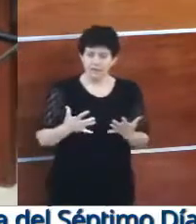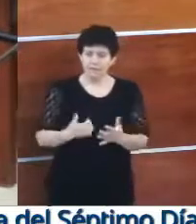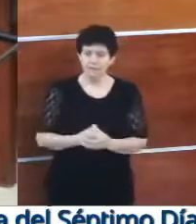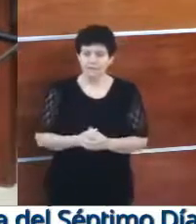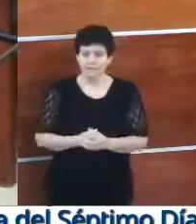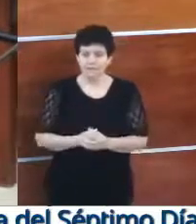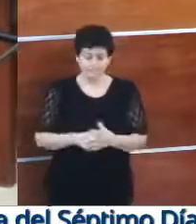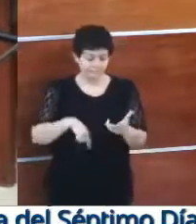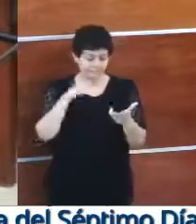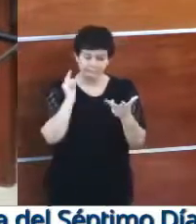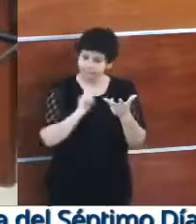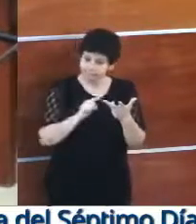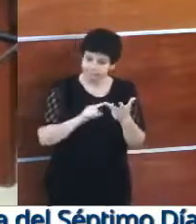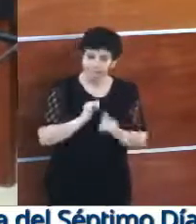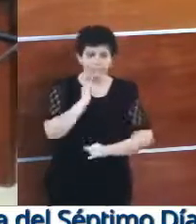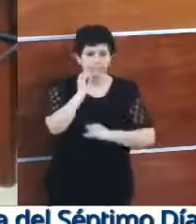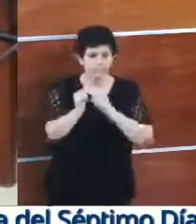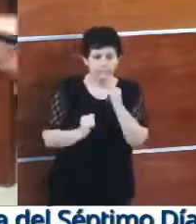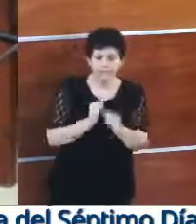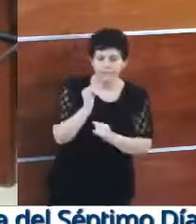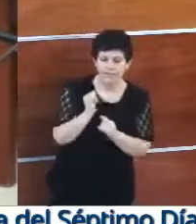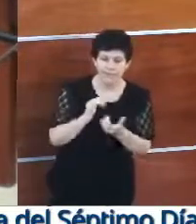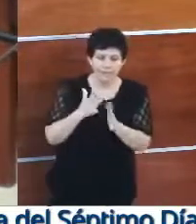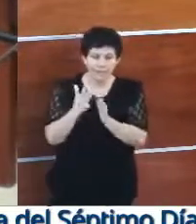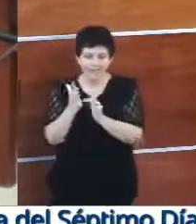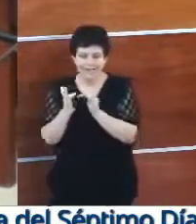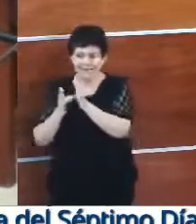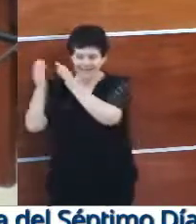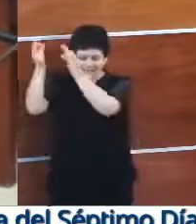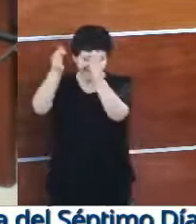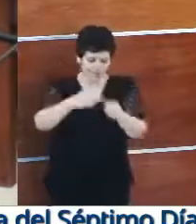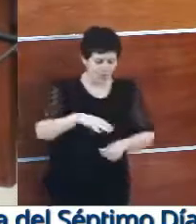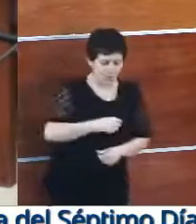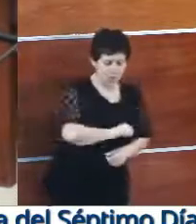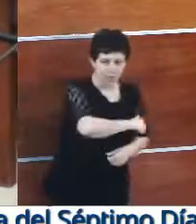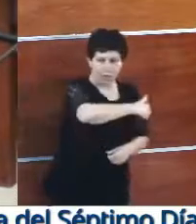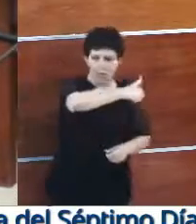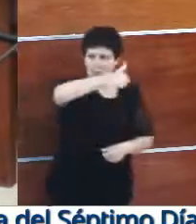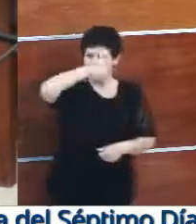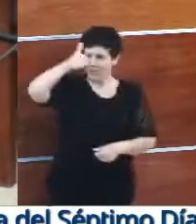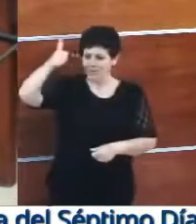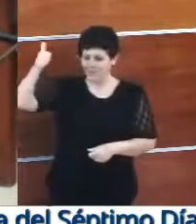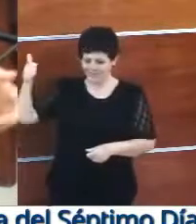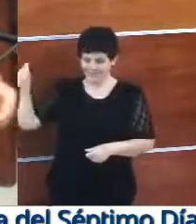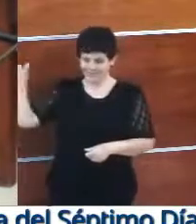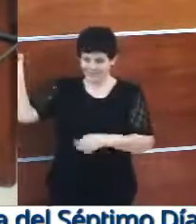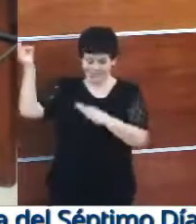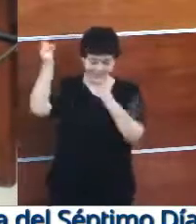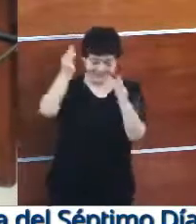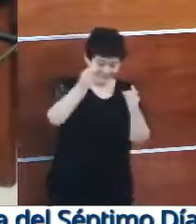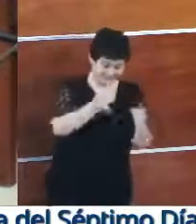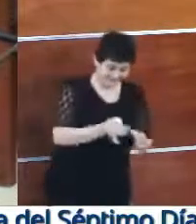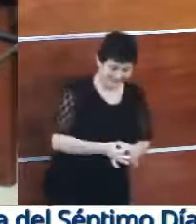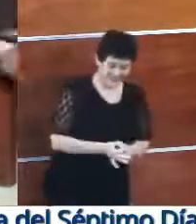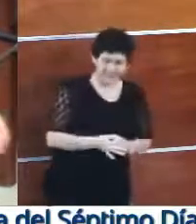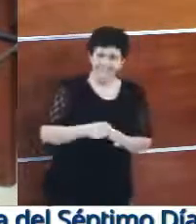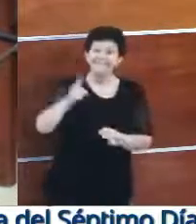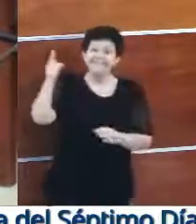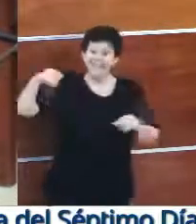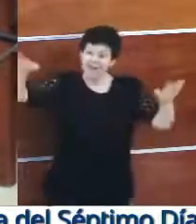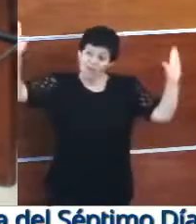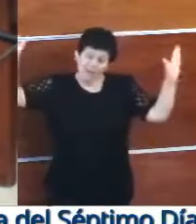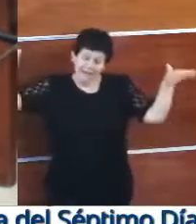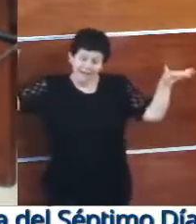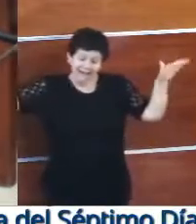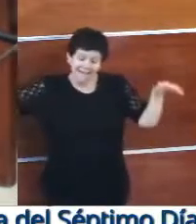En tercer lugar, dice que Jesús vendrá de manera gloriosa, de manera triunfante. Segunda Tesalonicenses 1:7 dice que va a venir acompañado por los